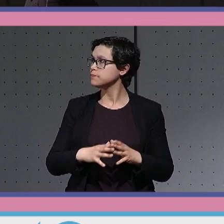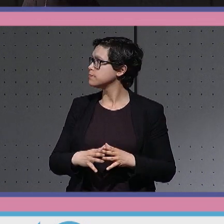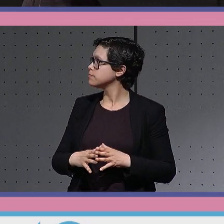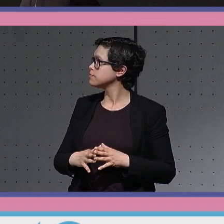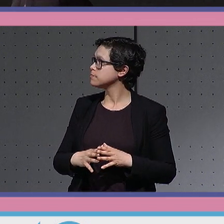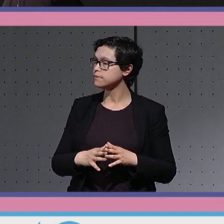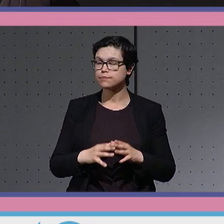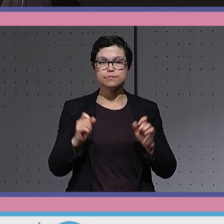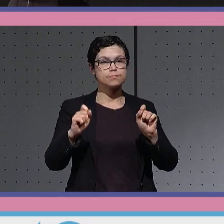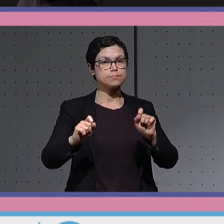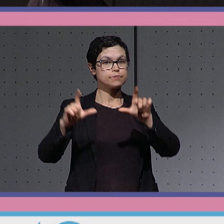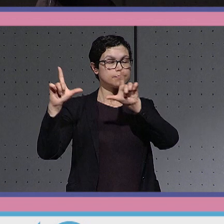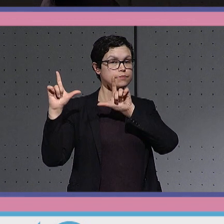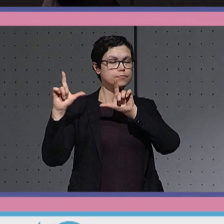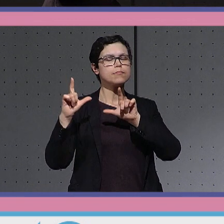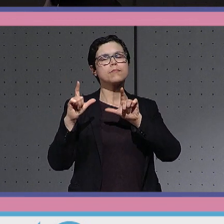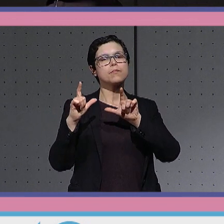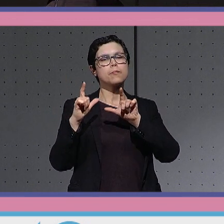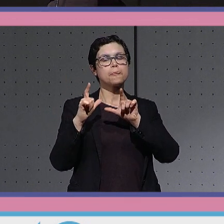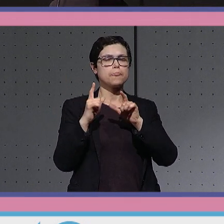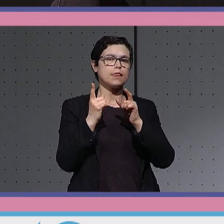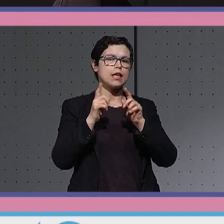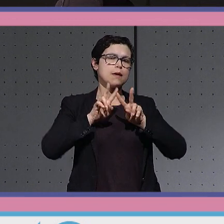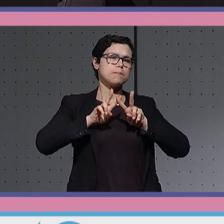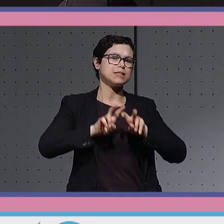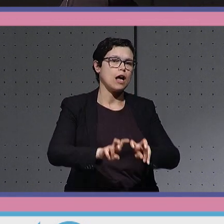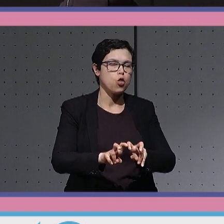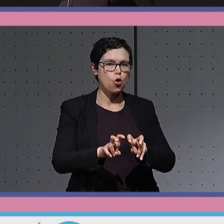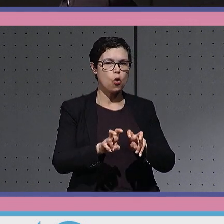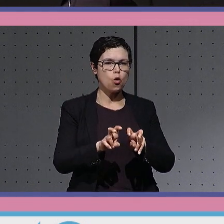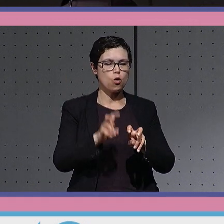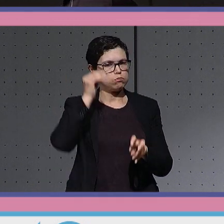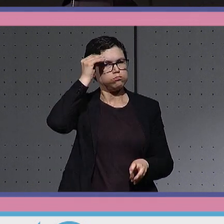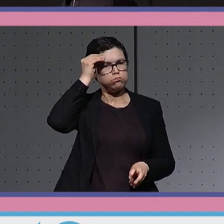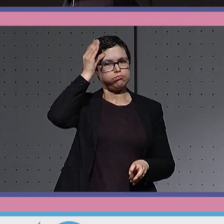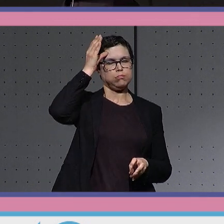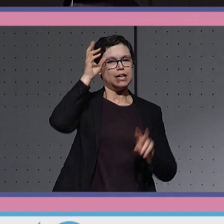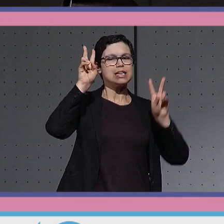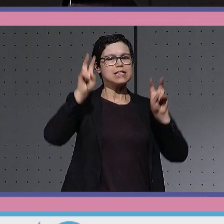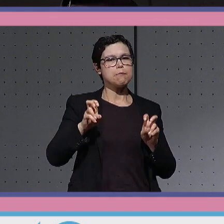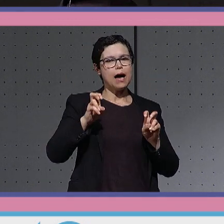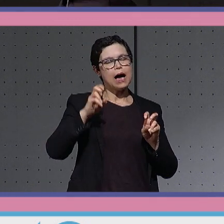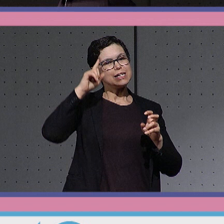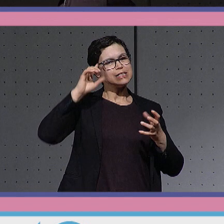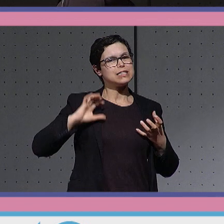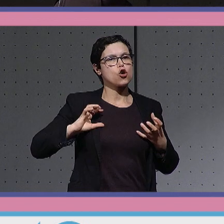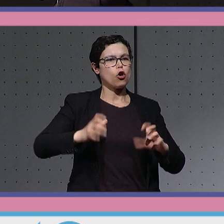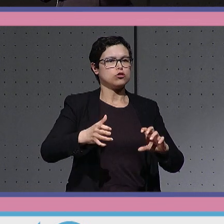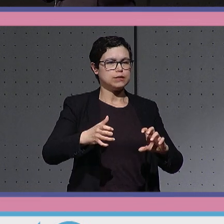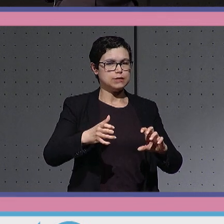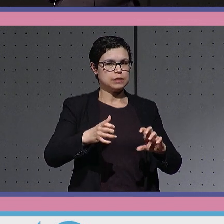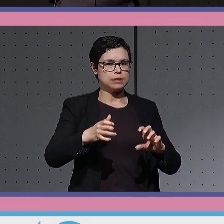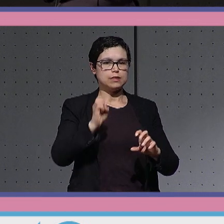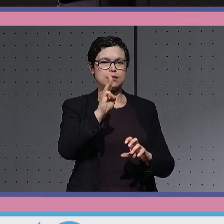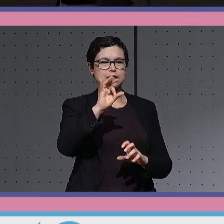vez por la investigación sabemos más que en los casos de psicosis de inicio temprano, aquellos que se inician antes de los